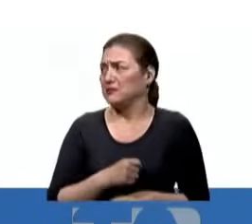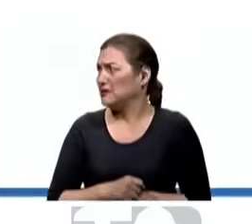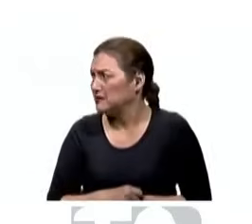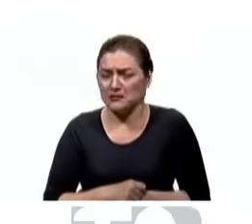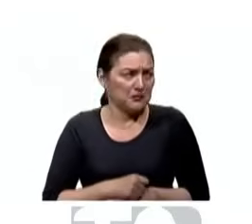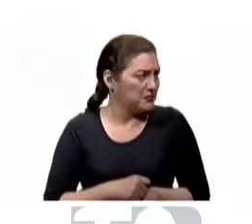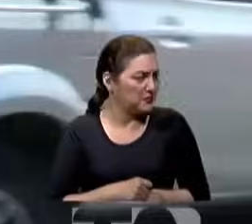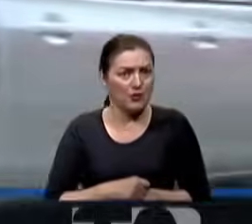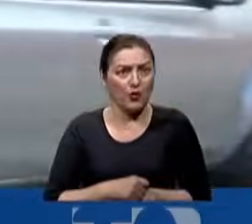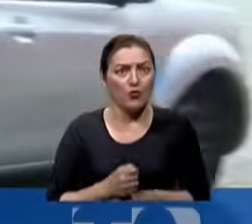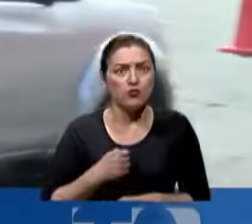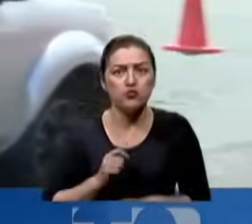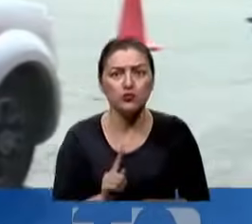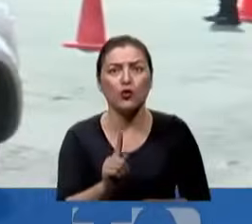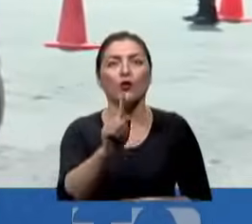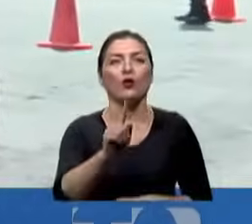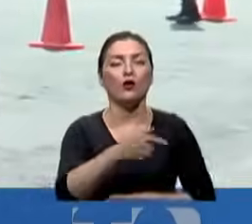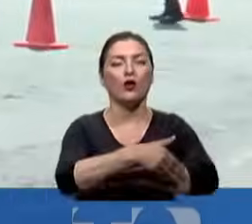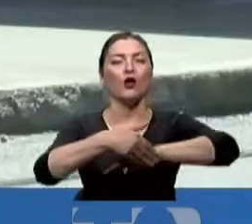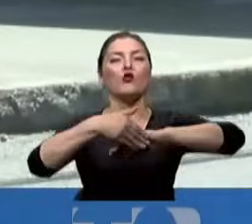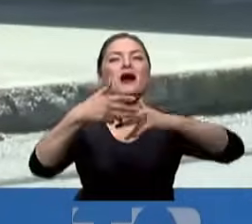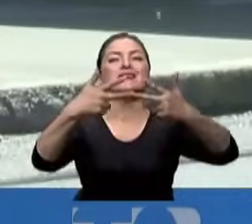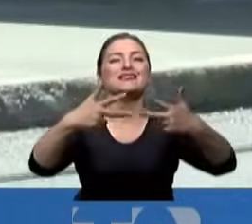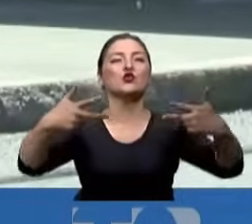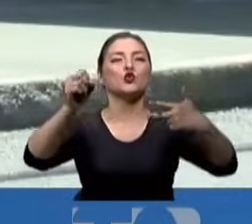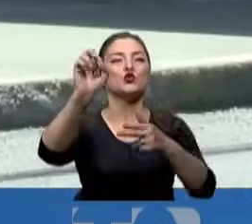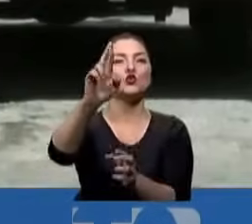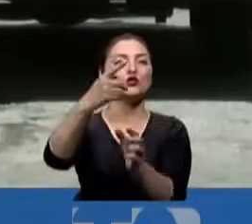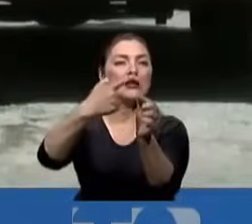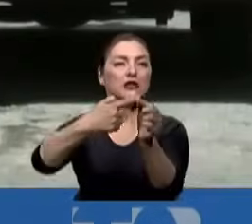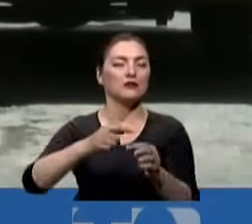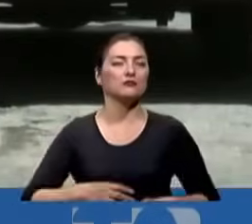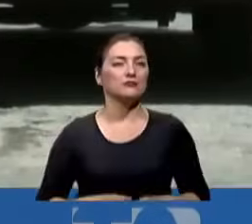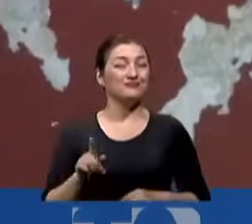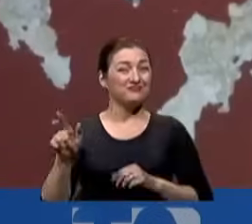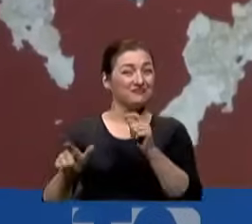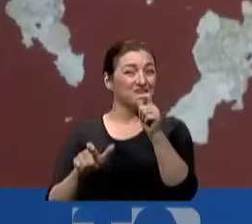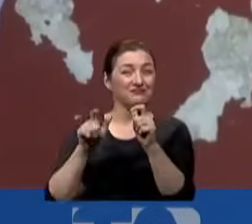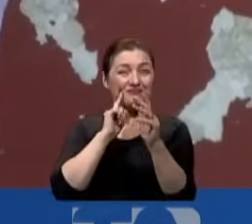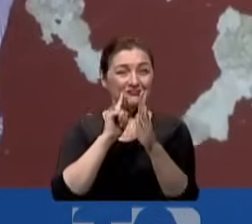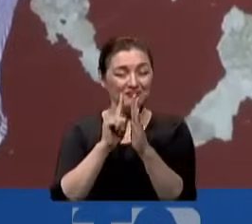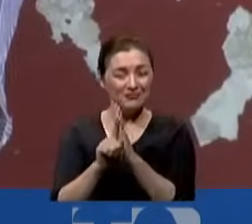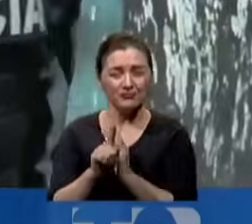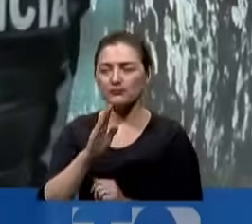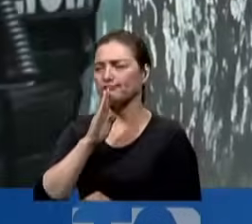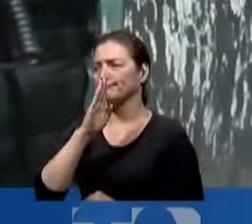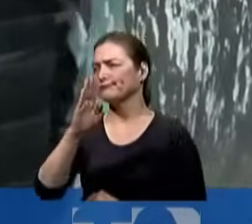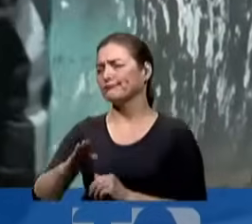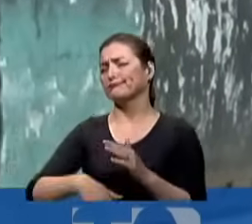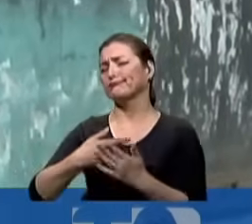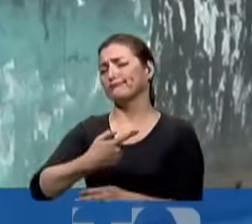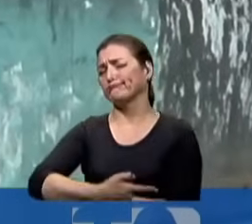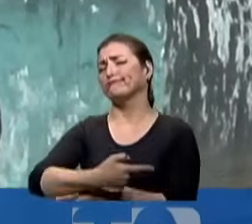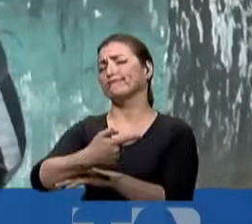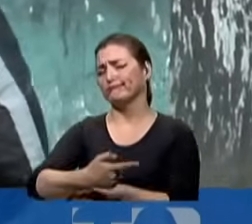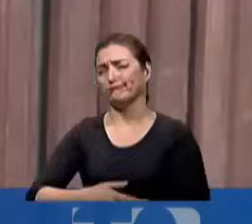hecho sucedió en la calle Miguel Hernández y Julio Arias, sector de Chillogallo, sur de Quito. Ahí sus moradores denuncian que casos como este se repiten